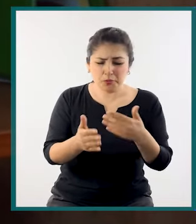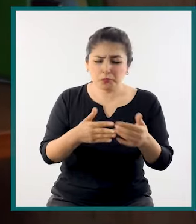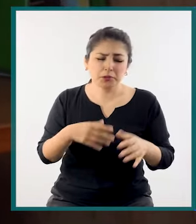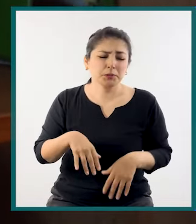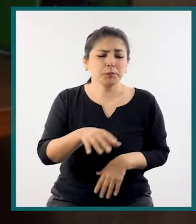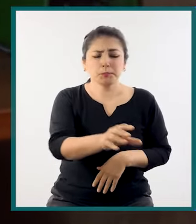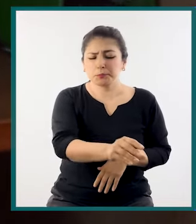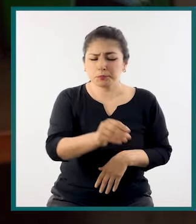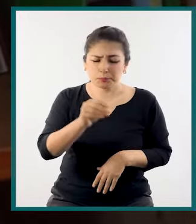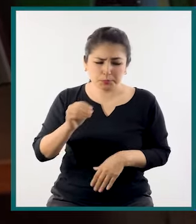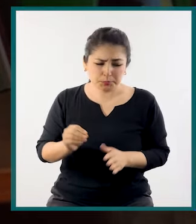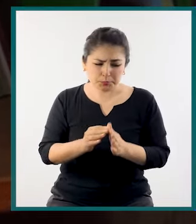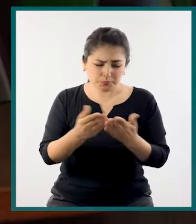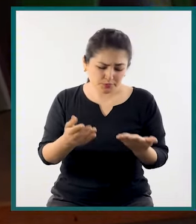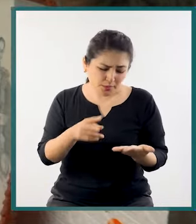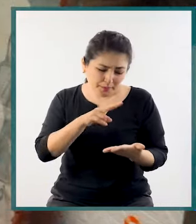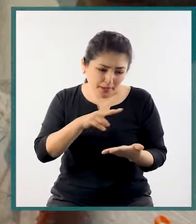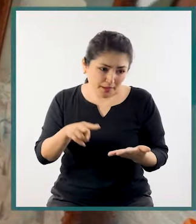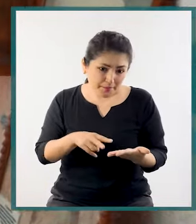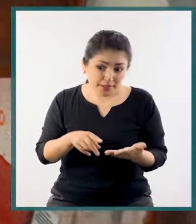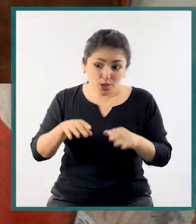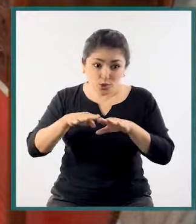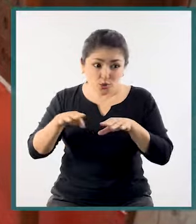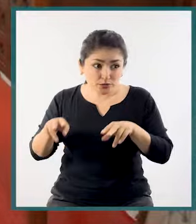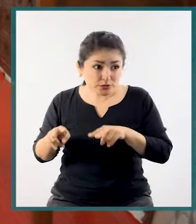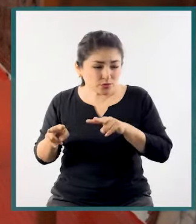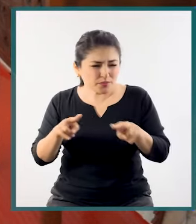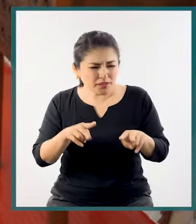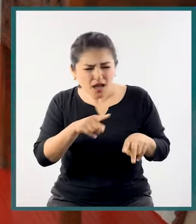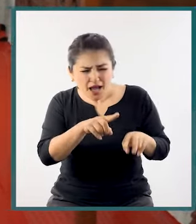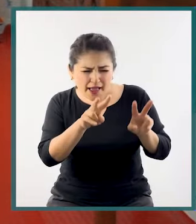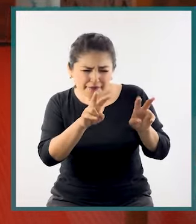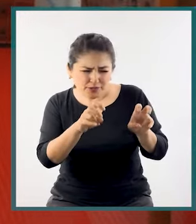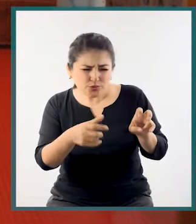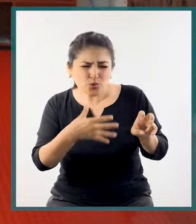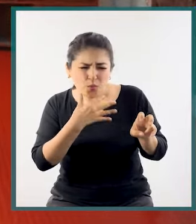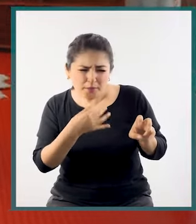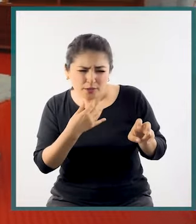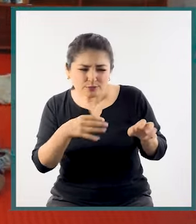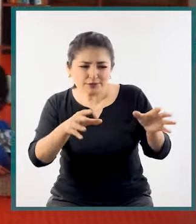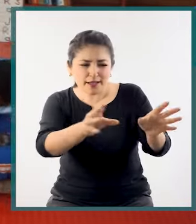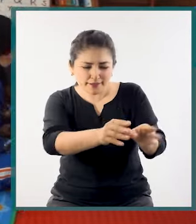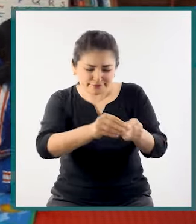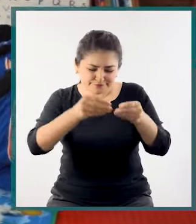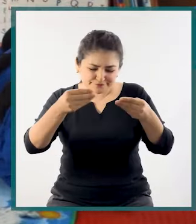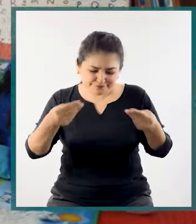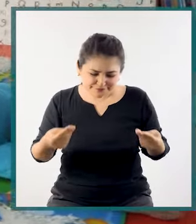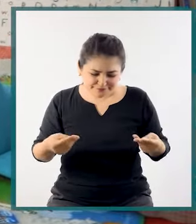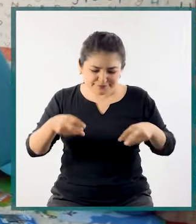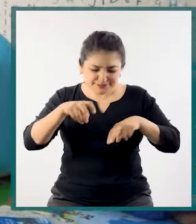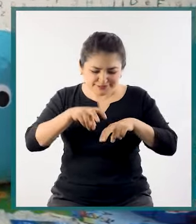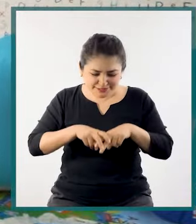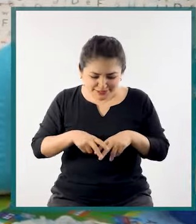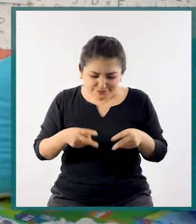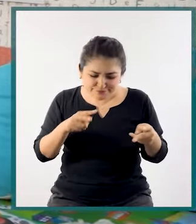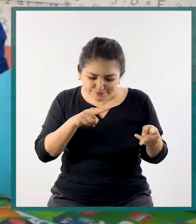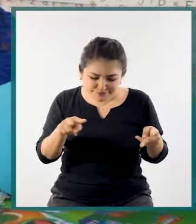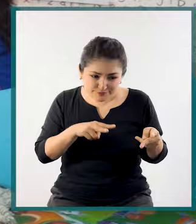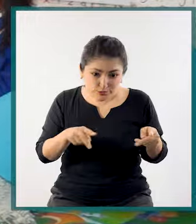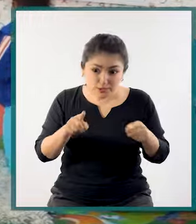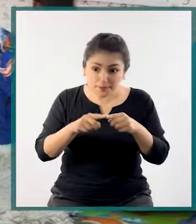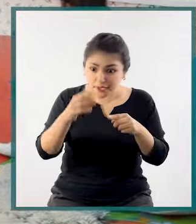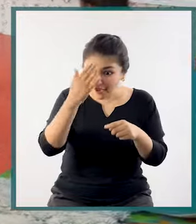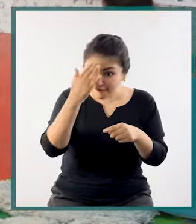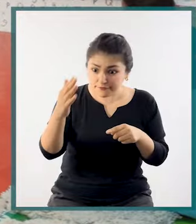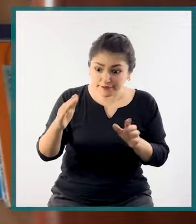la mano, ¿no? Exacto. En cara a vista, para que ellos puedan ver qué título me interesa, me siento, lo leo, ¿no? También al frente están las